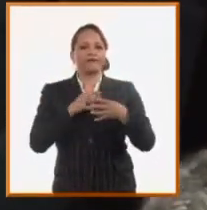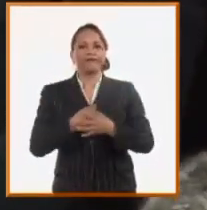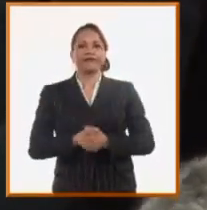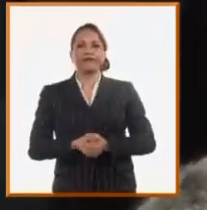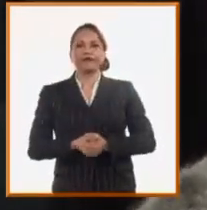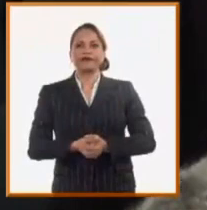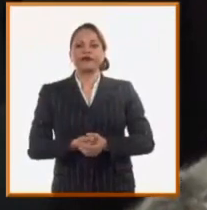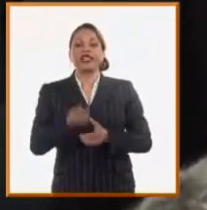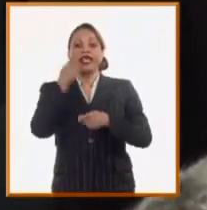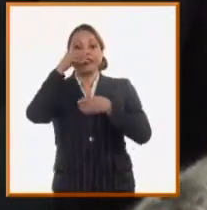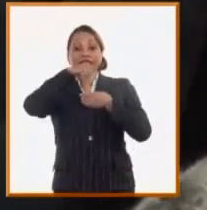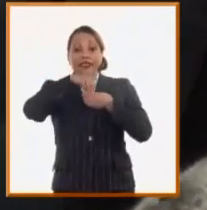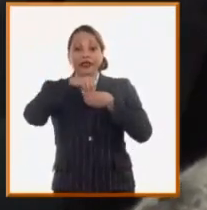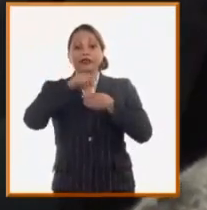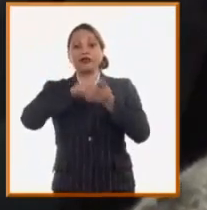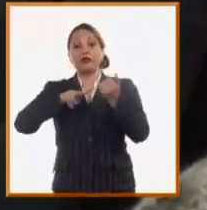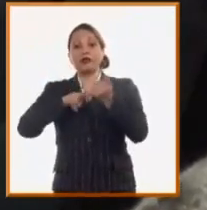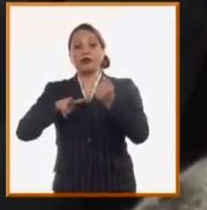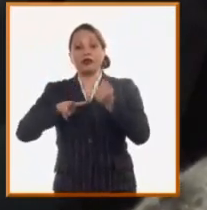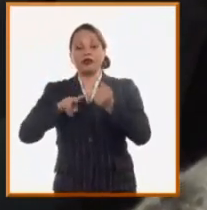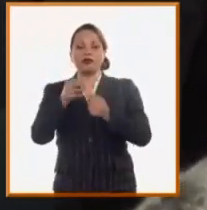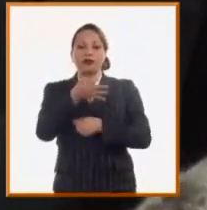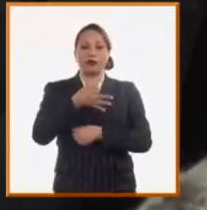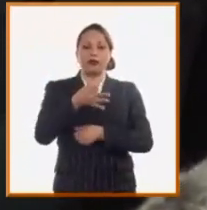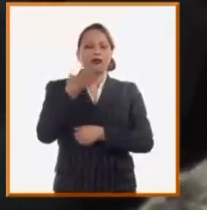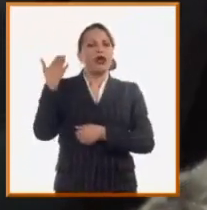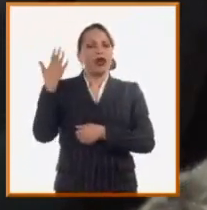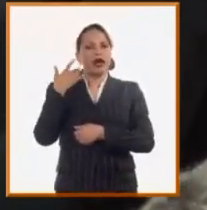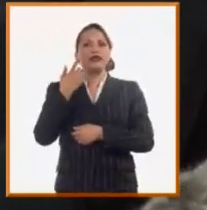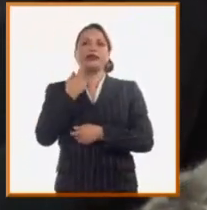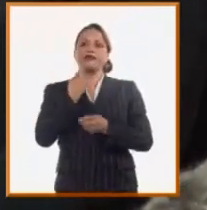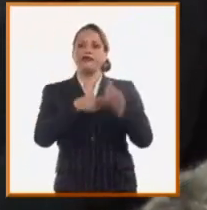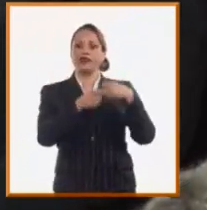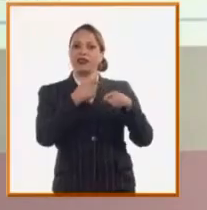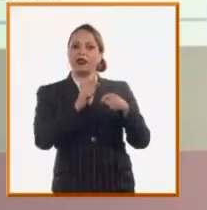de los territorios que antes exportábamos y que ya no.